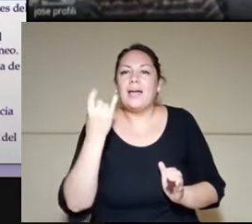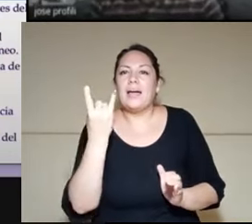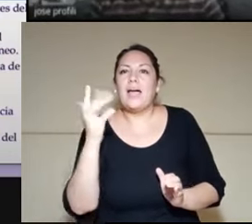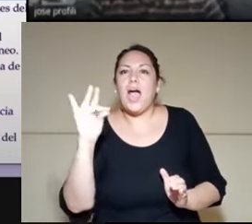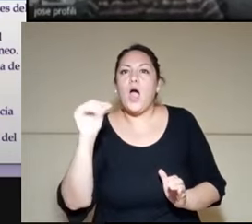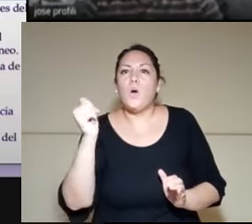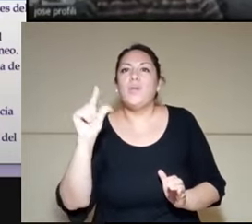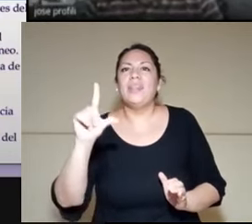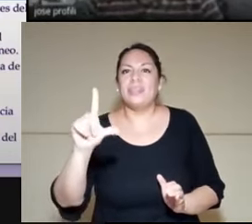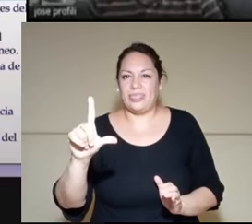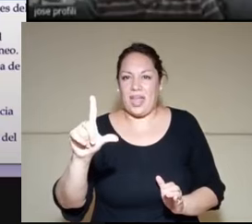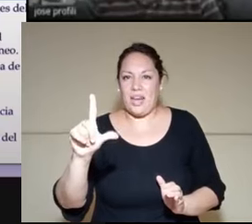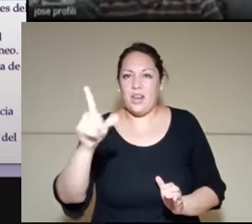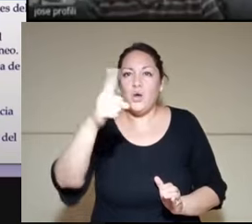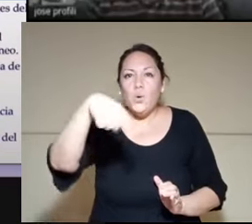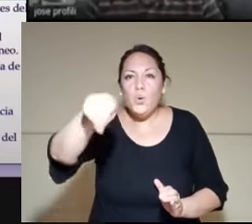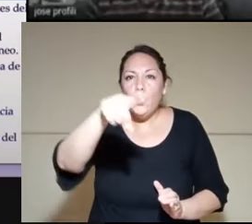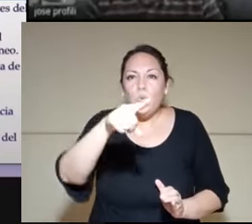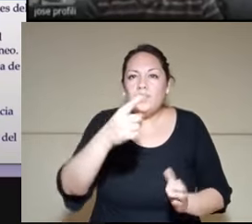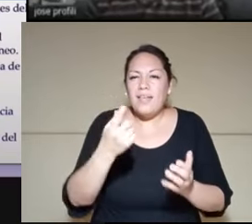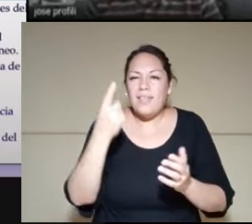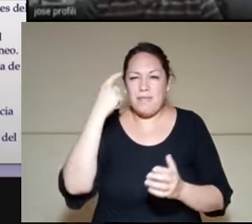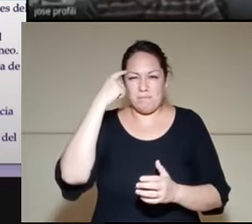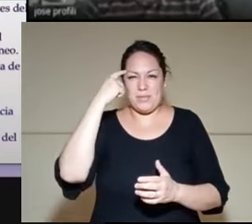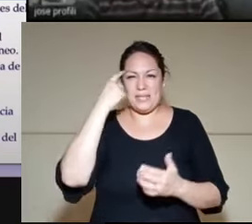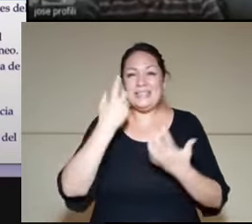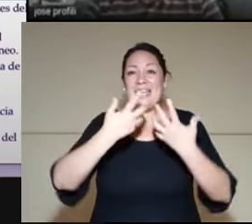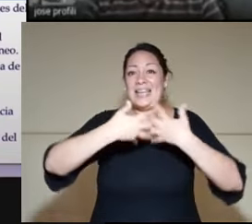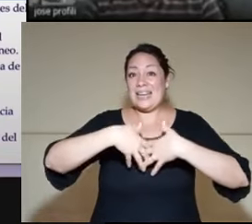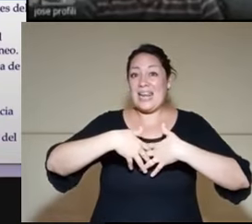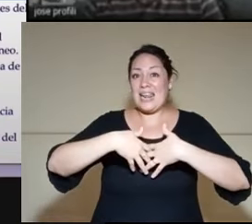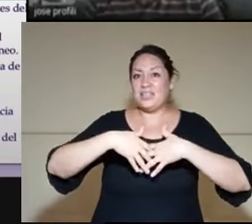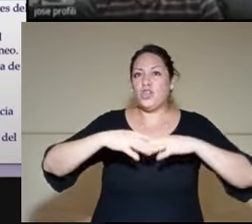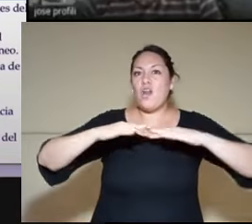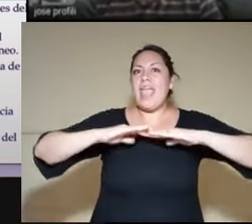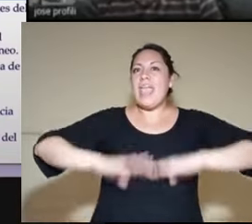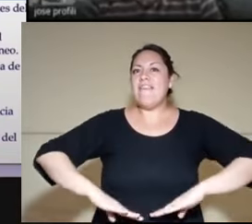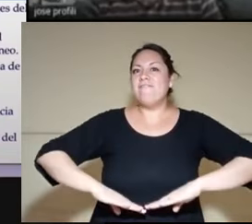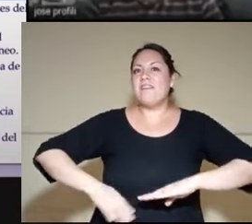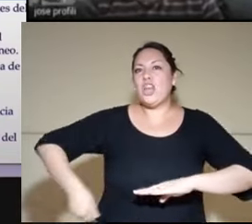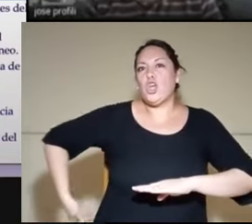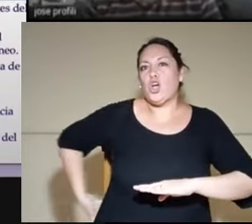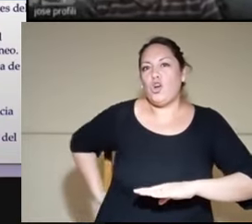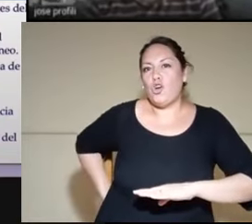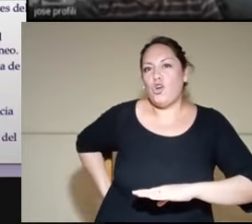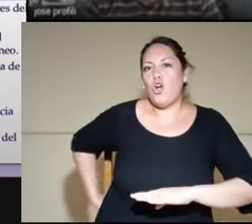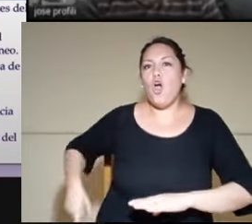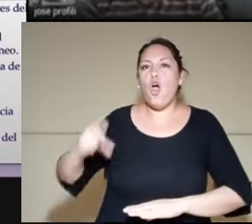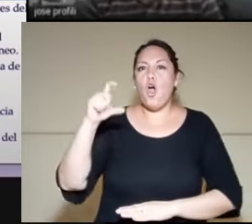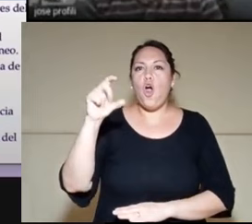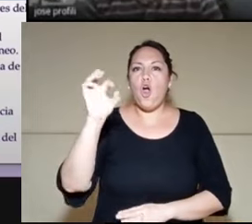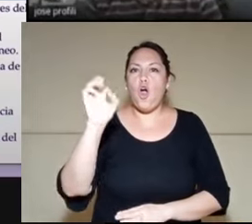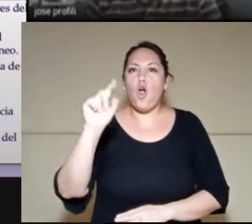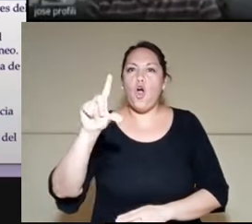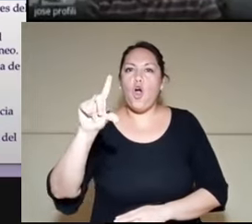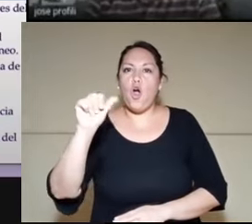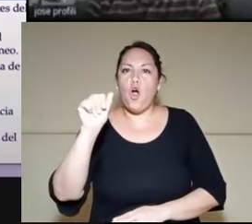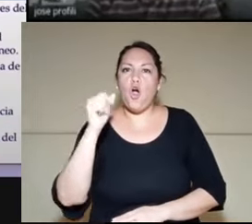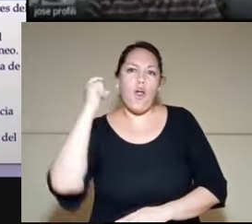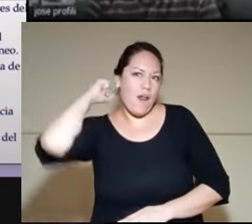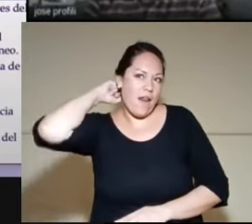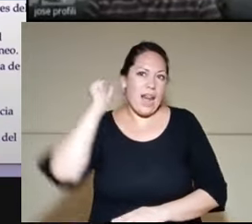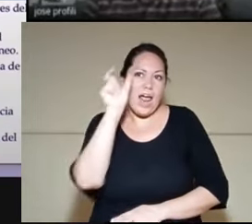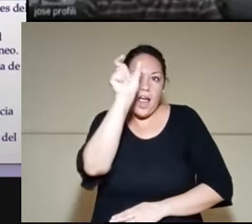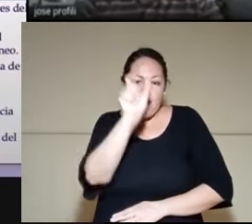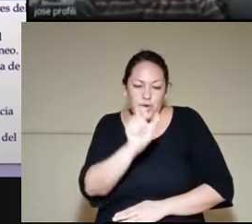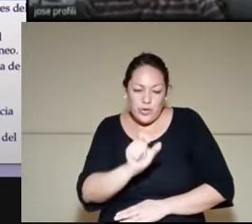lo que ustedes conozcan como caudal es todo lo que está relacionado con la parte más inferior de la cola, de